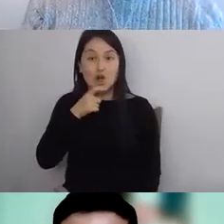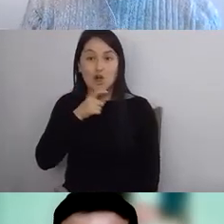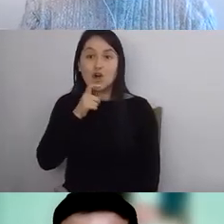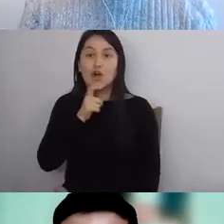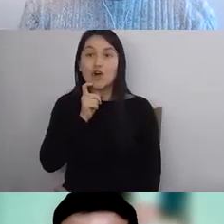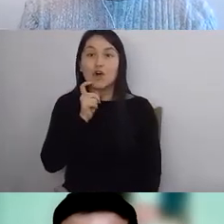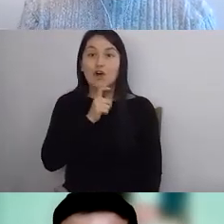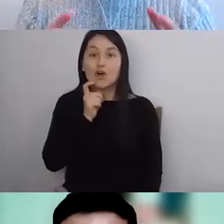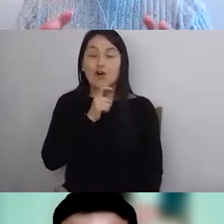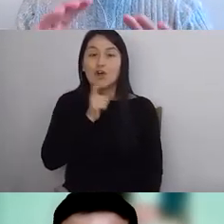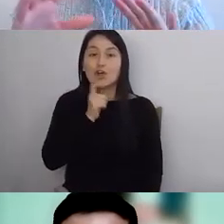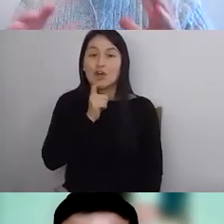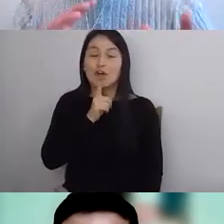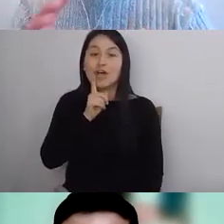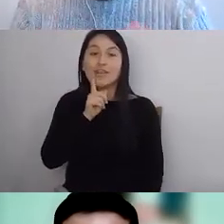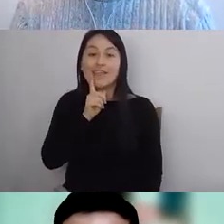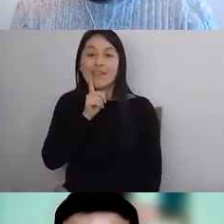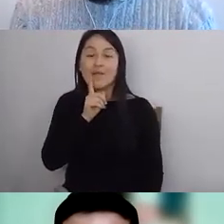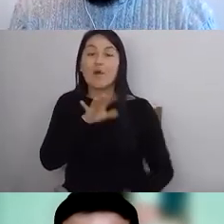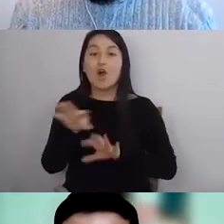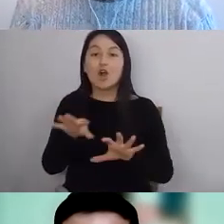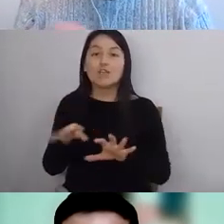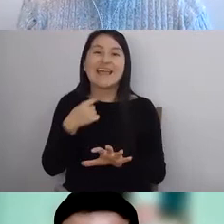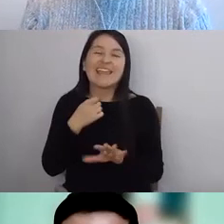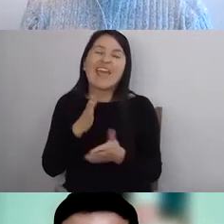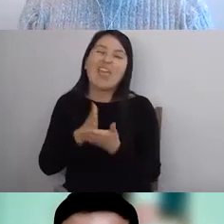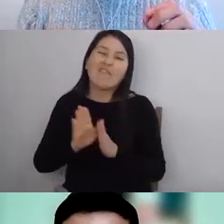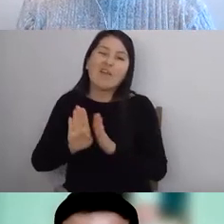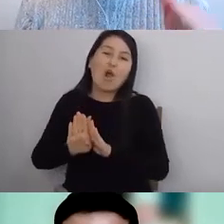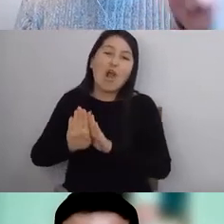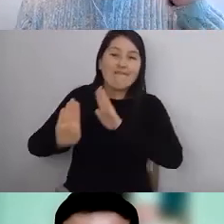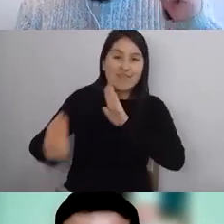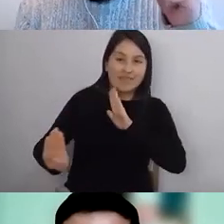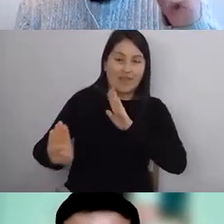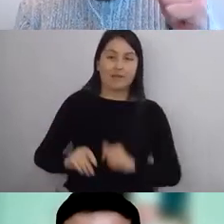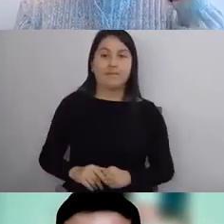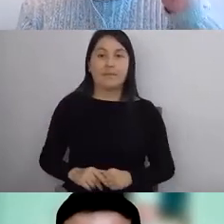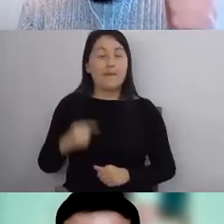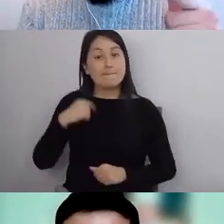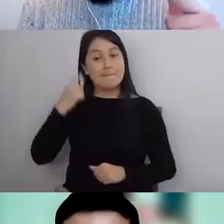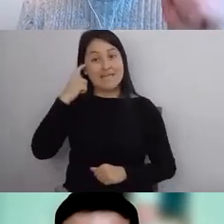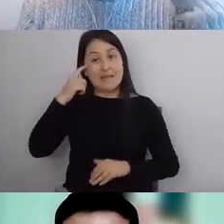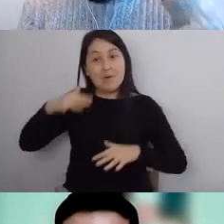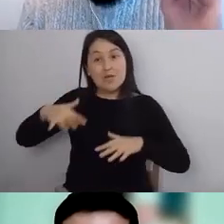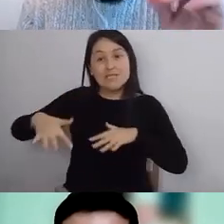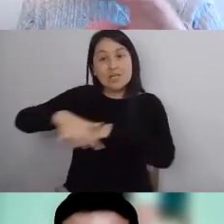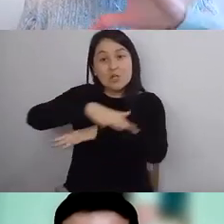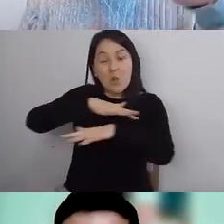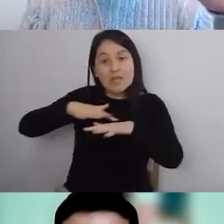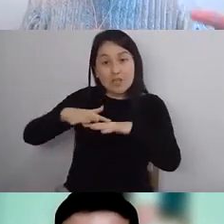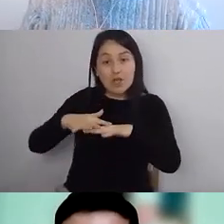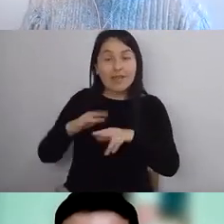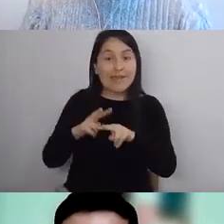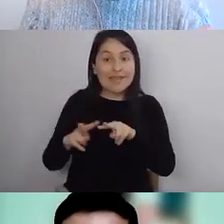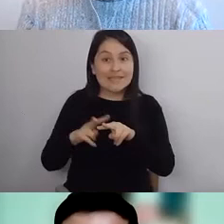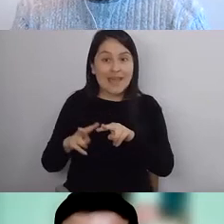tenemos las recomendaciones de lo que debiéramos evitar. Y dice así, piensa en situaciones y acciones concretas, lo que hemos